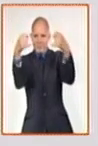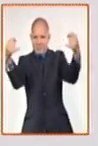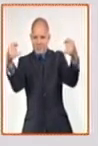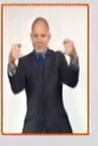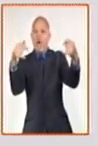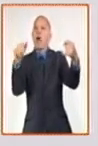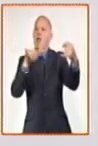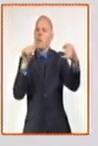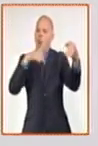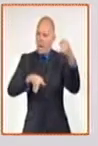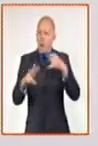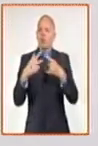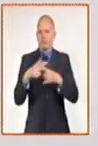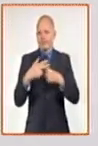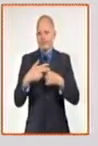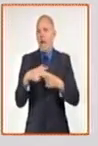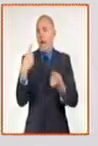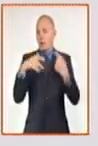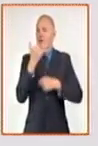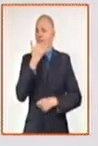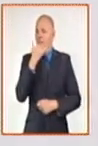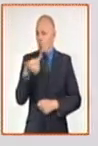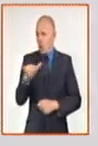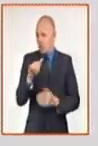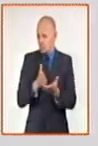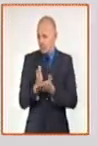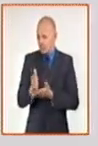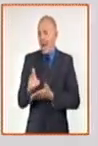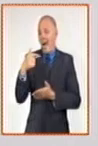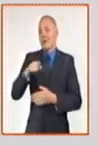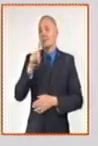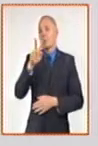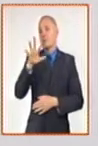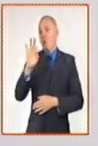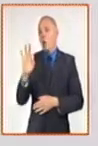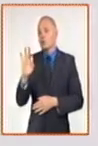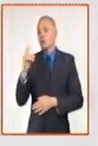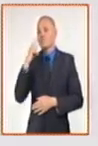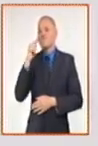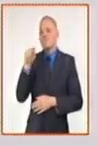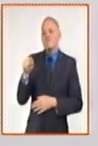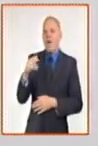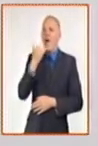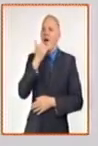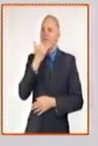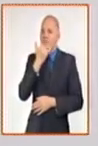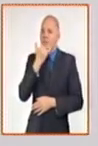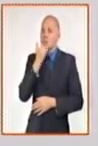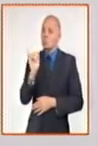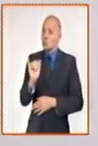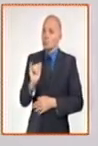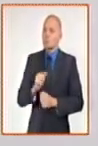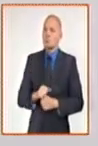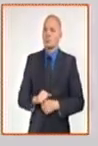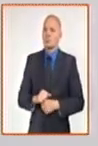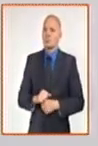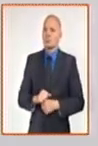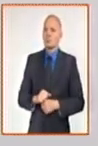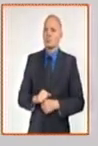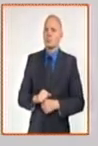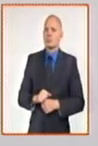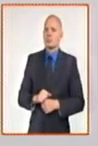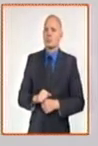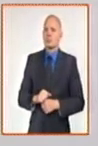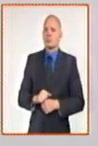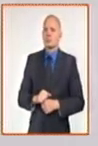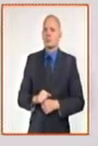líneas de 13.800 volt, en lo fundamental, tenemos 158 líneas de 13.800 volt que